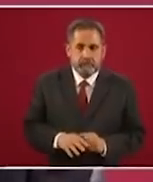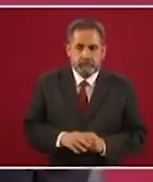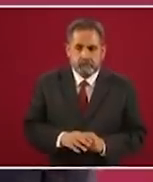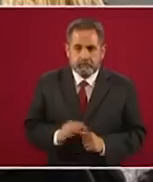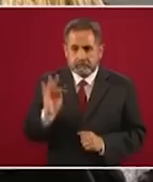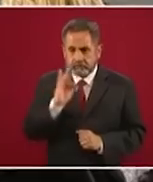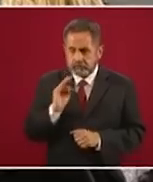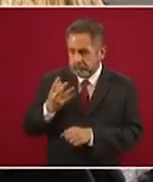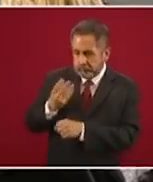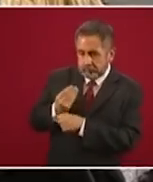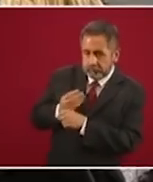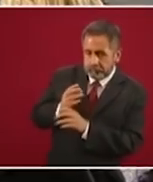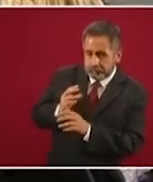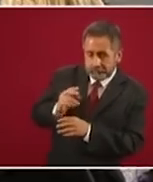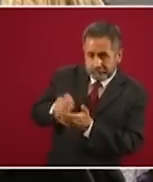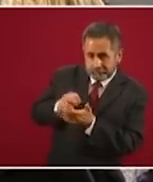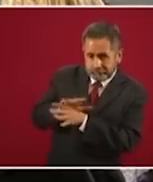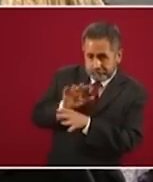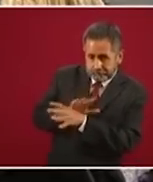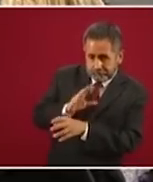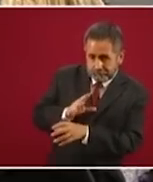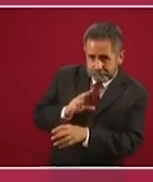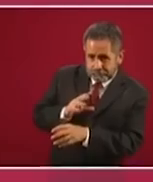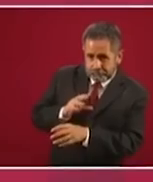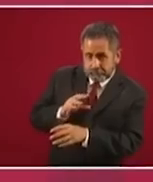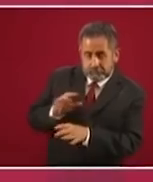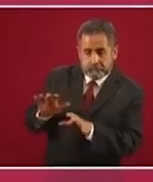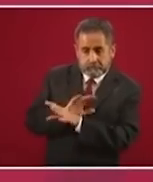Si podemos corregir, si